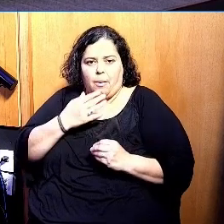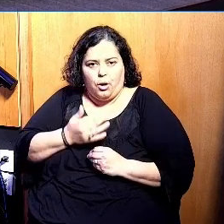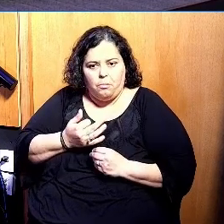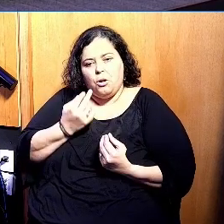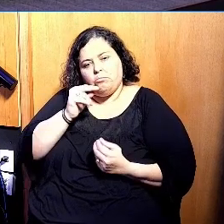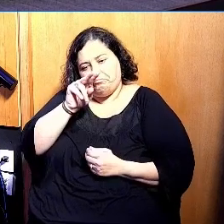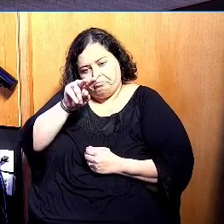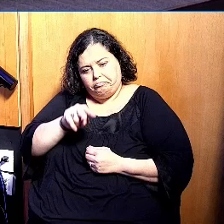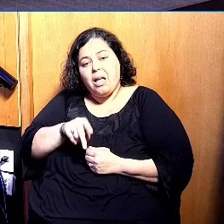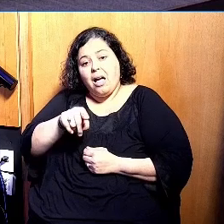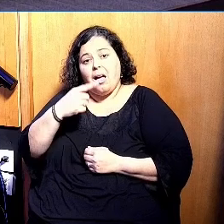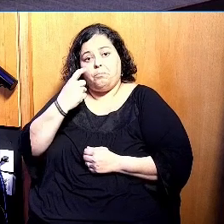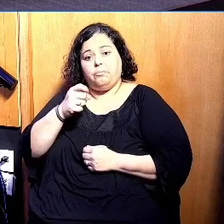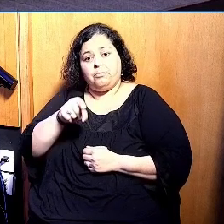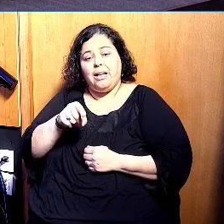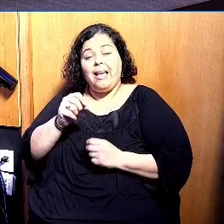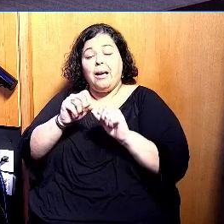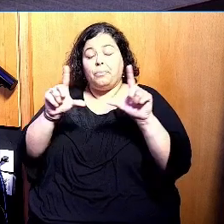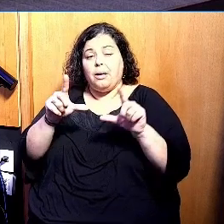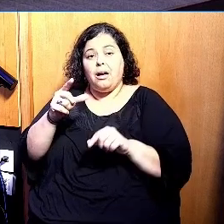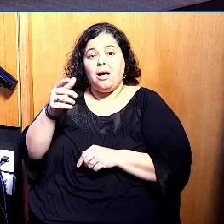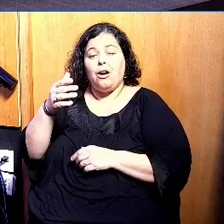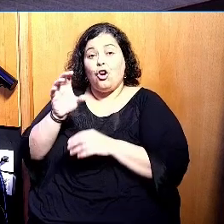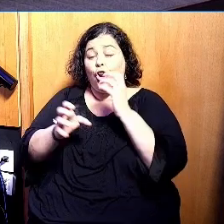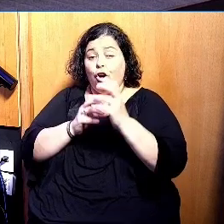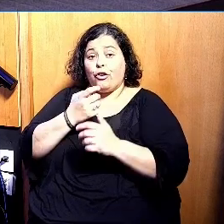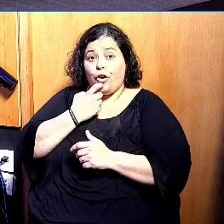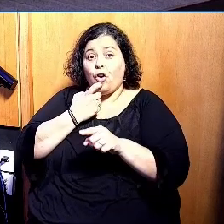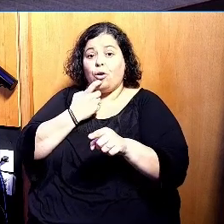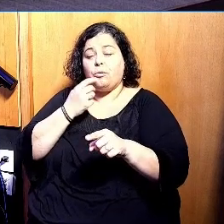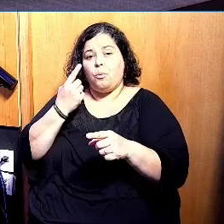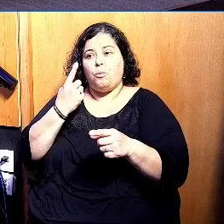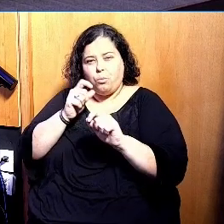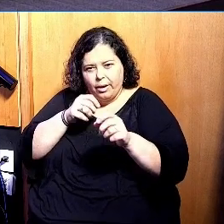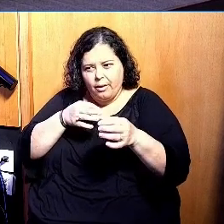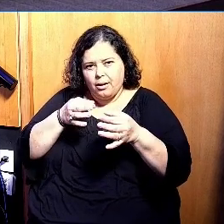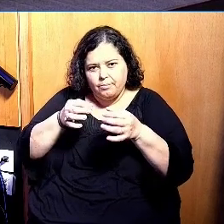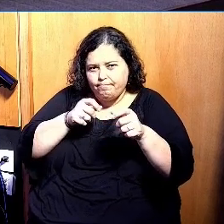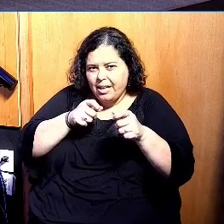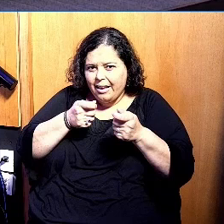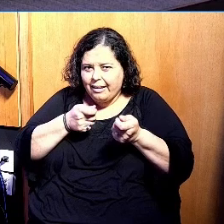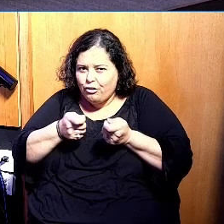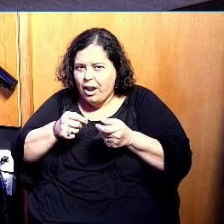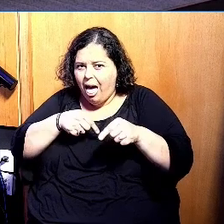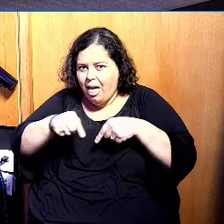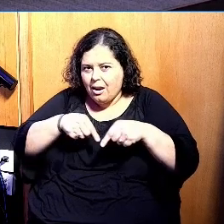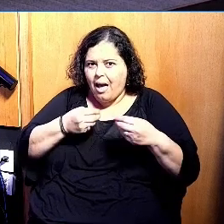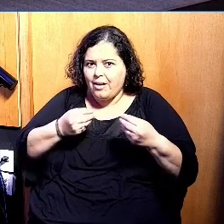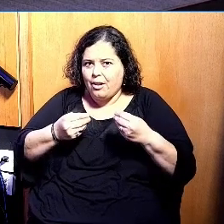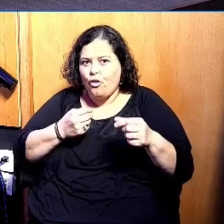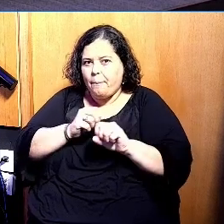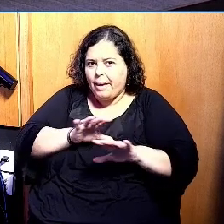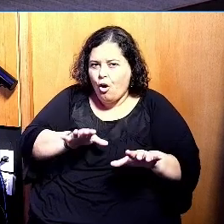puede identificar esas banderas rojas y después profundizar y gestionar su centro en función de dónde está peor, o